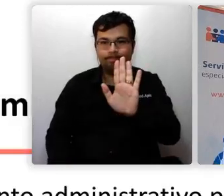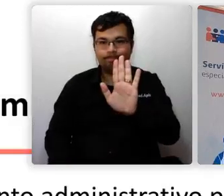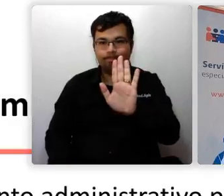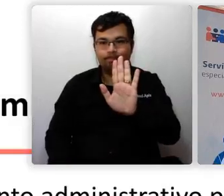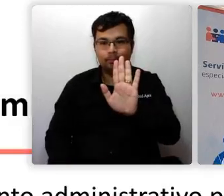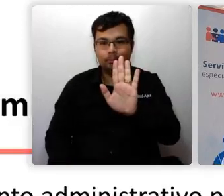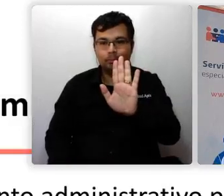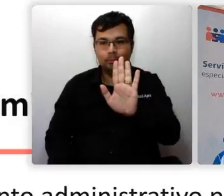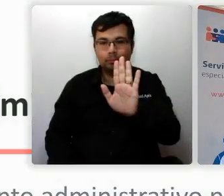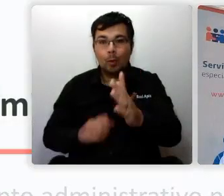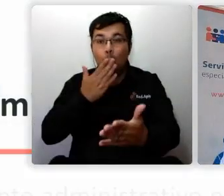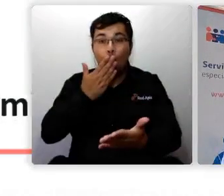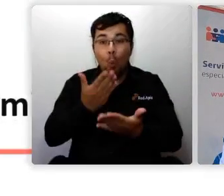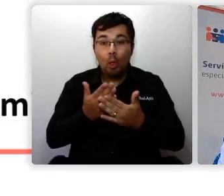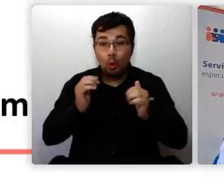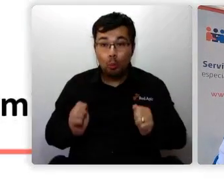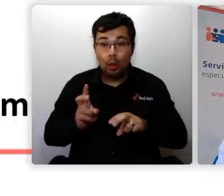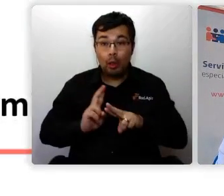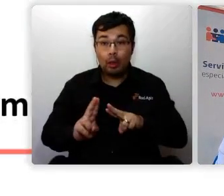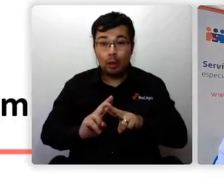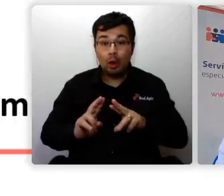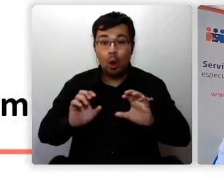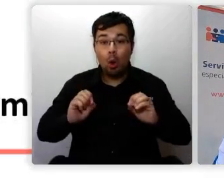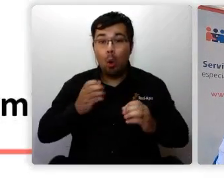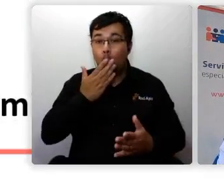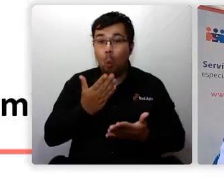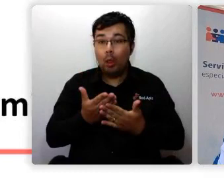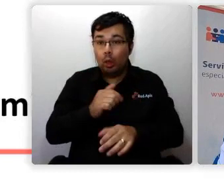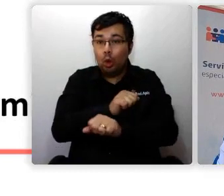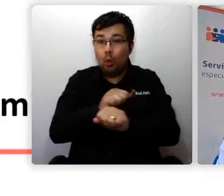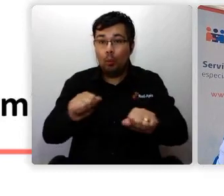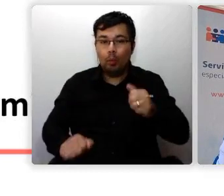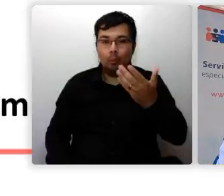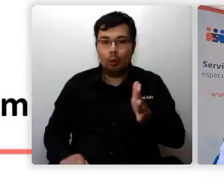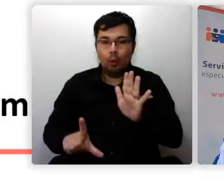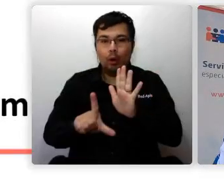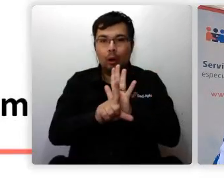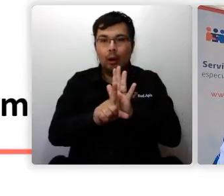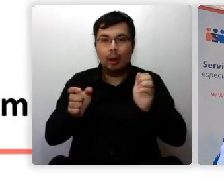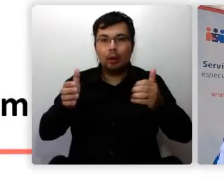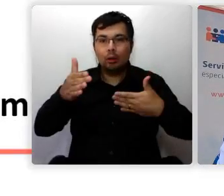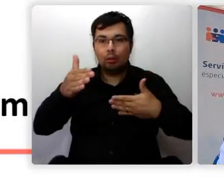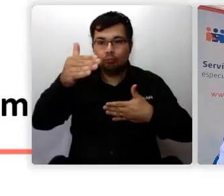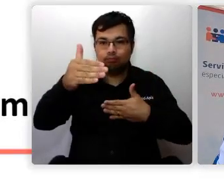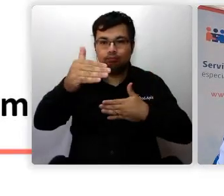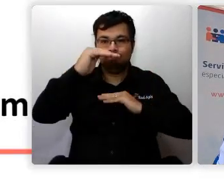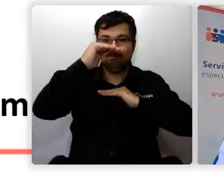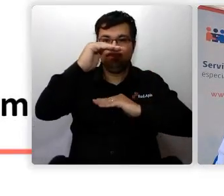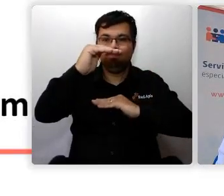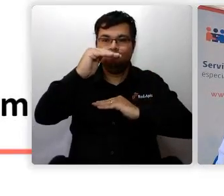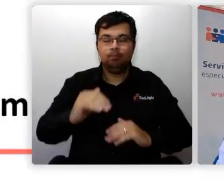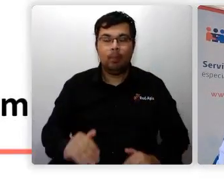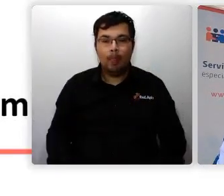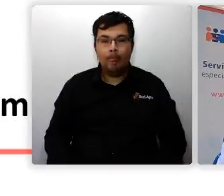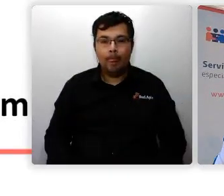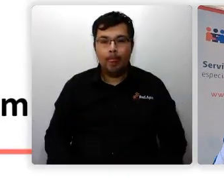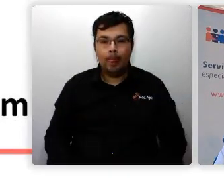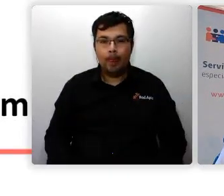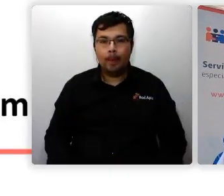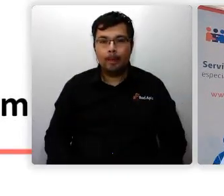¿Cuándo podemos hacerlo y cuándo no podemos hacerlo? Por ley, esto quedó limitado a contribuyentes más chicos. O sea, por ejemplo, empresas